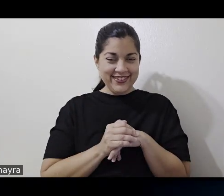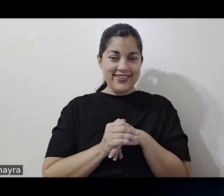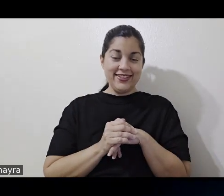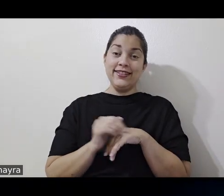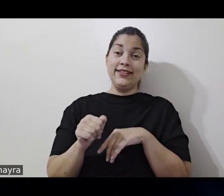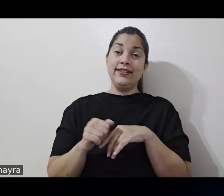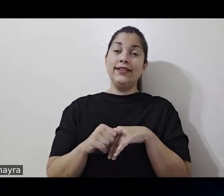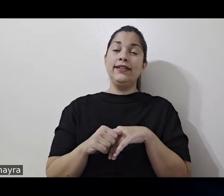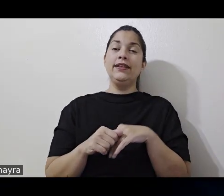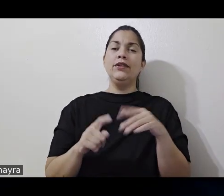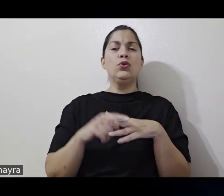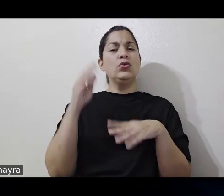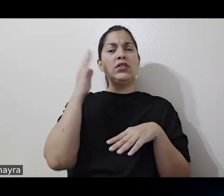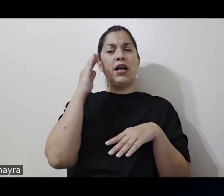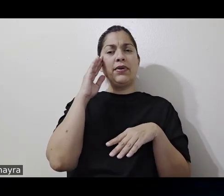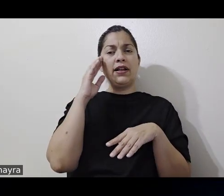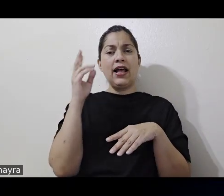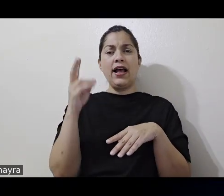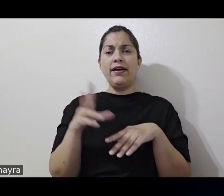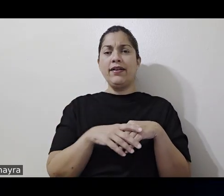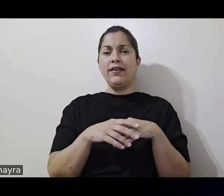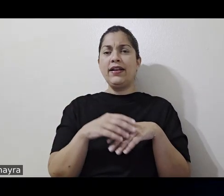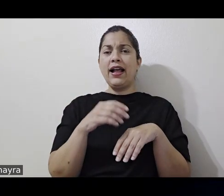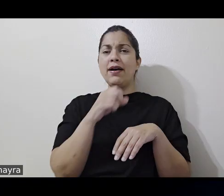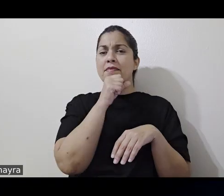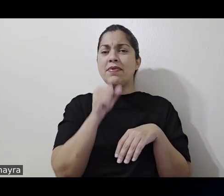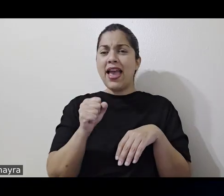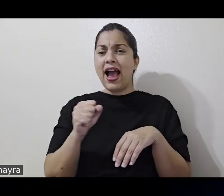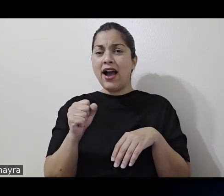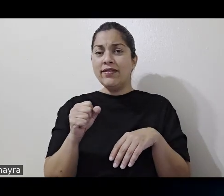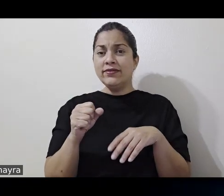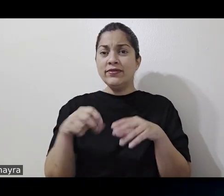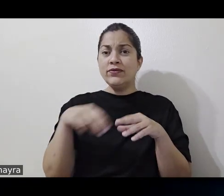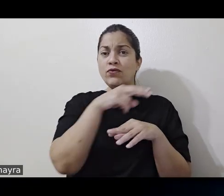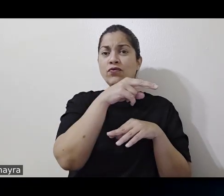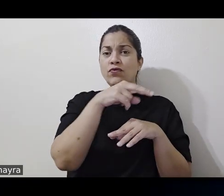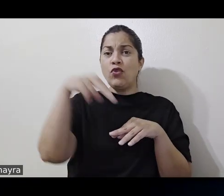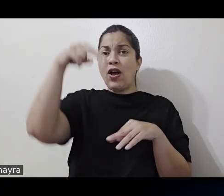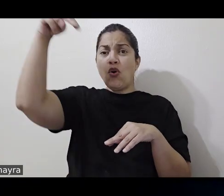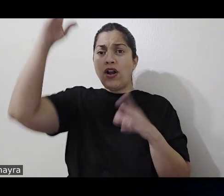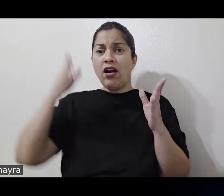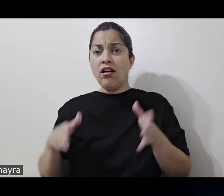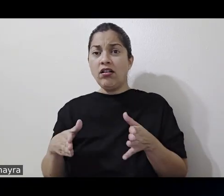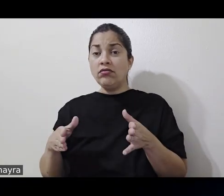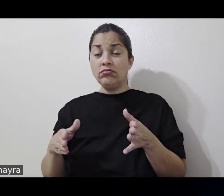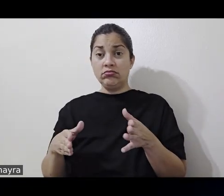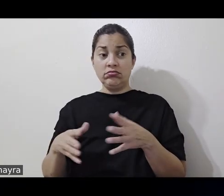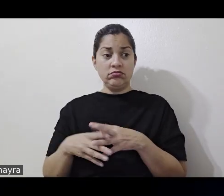aquí salen... ¿Tú has oído hablar la canción de La Vieja Voladora? Ajá. La Vieja Voladora tiene una